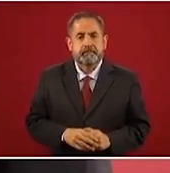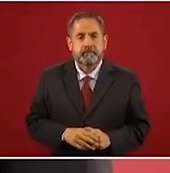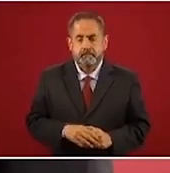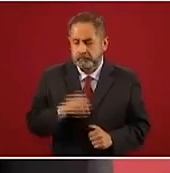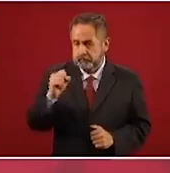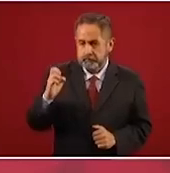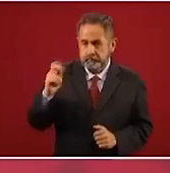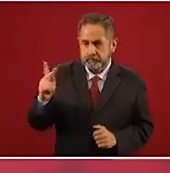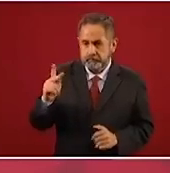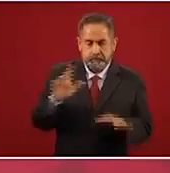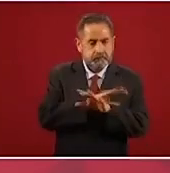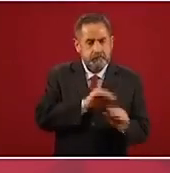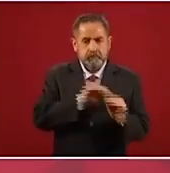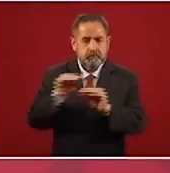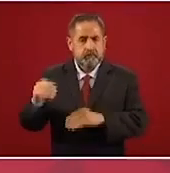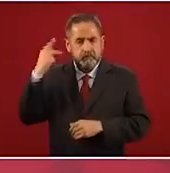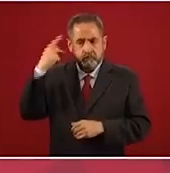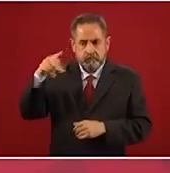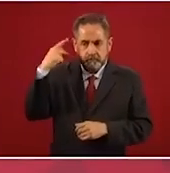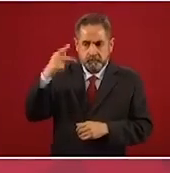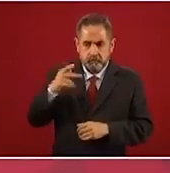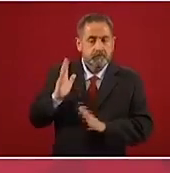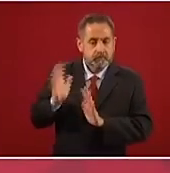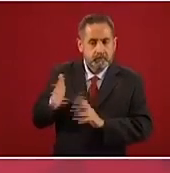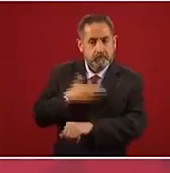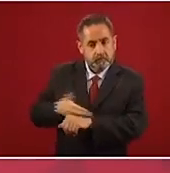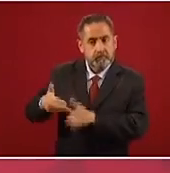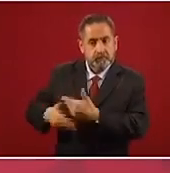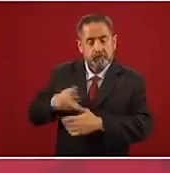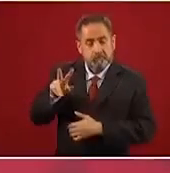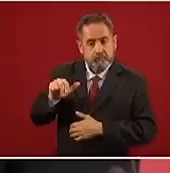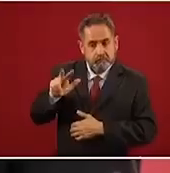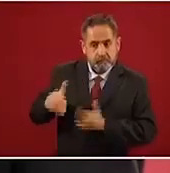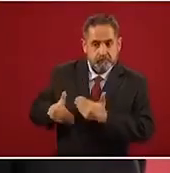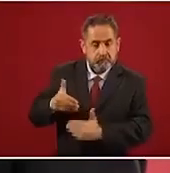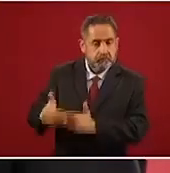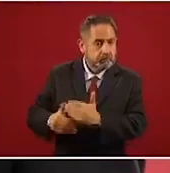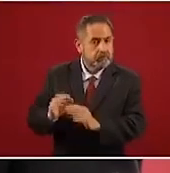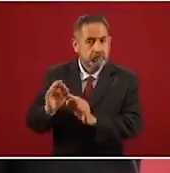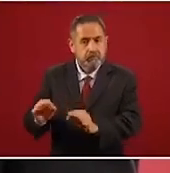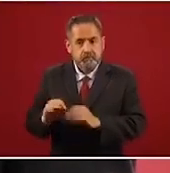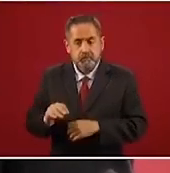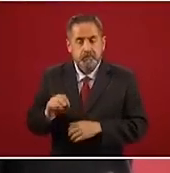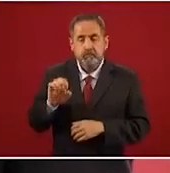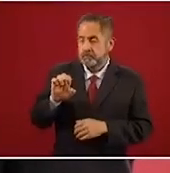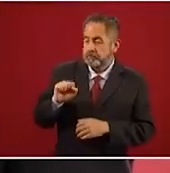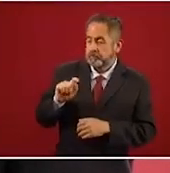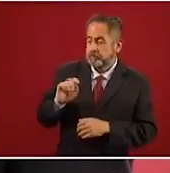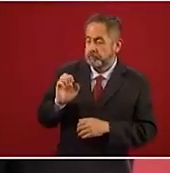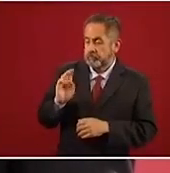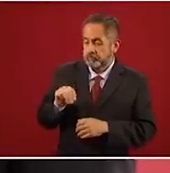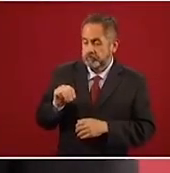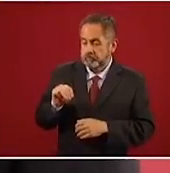Educación tiene que ir a Puebla. Ya está avanzando. Ya Esteban Moctezuma